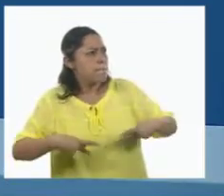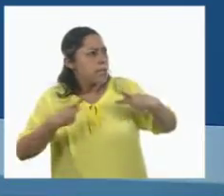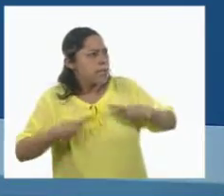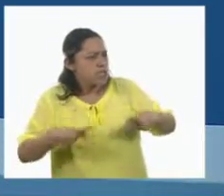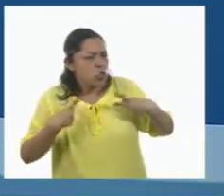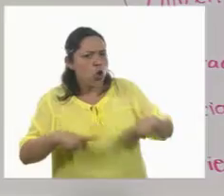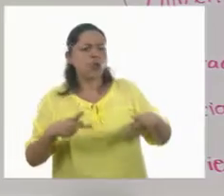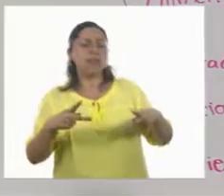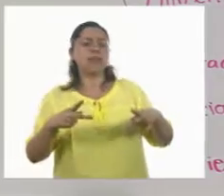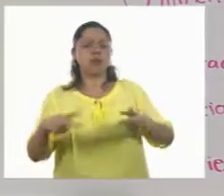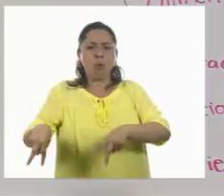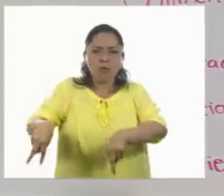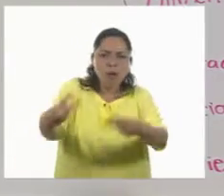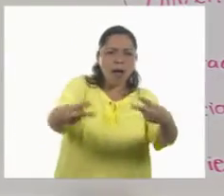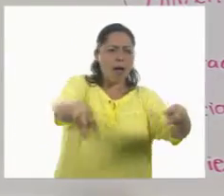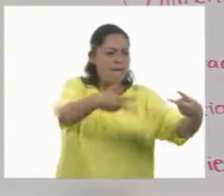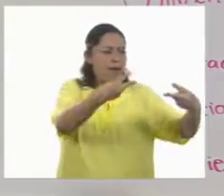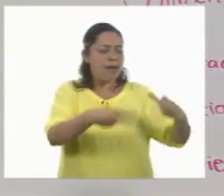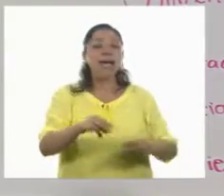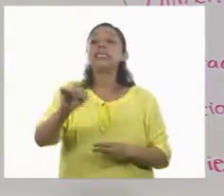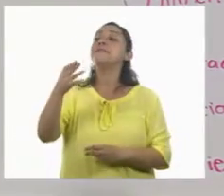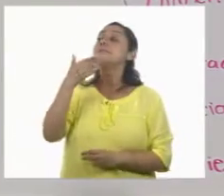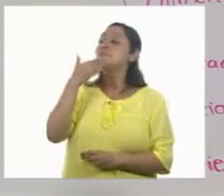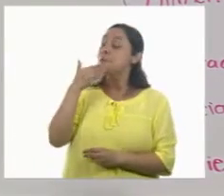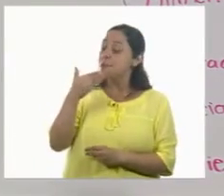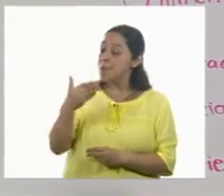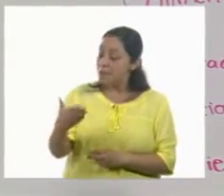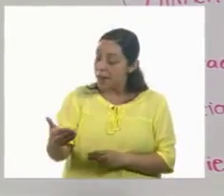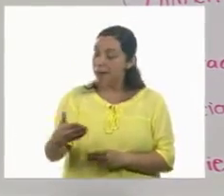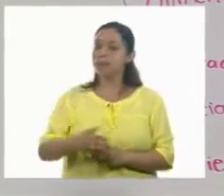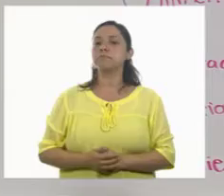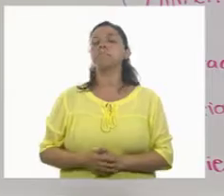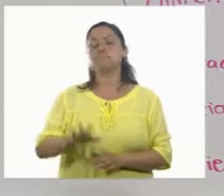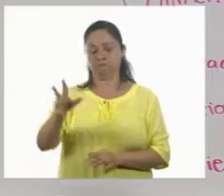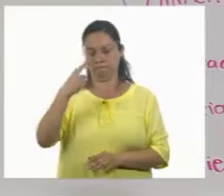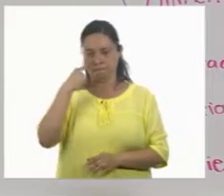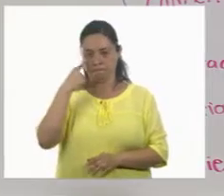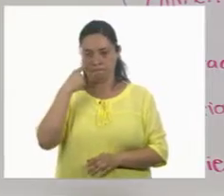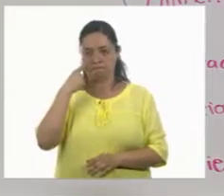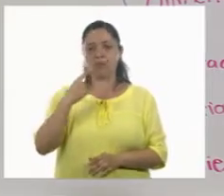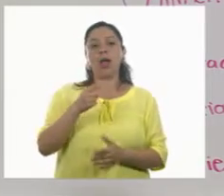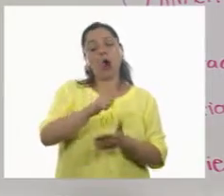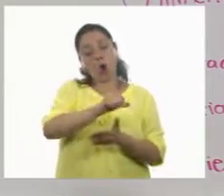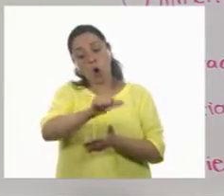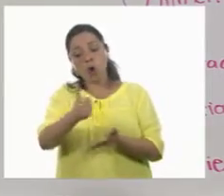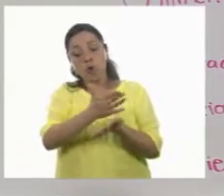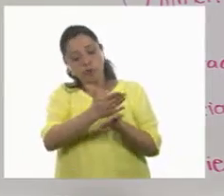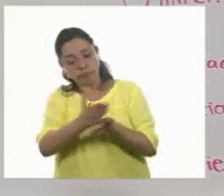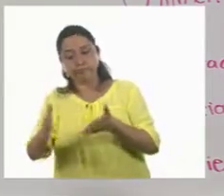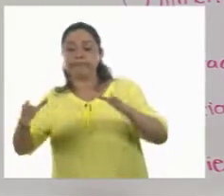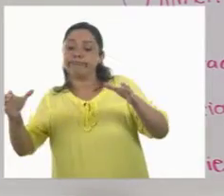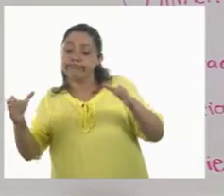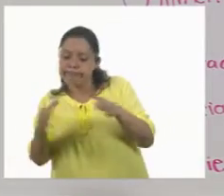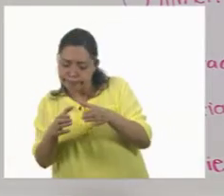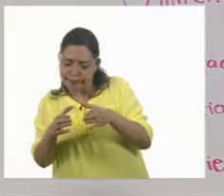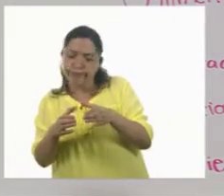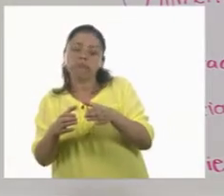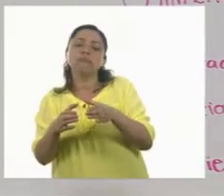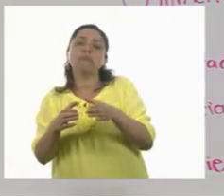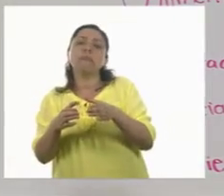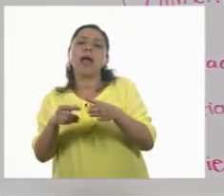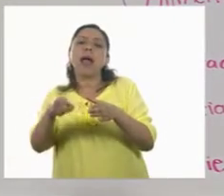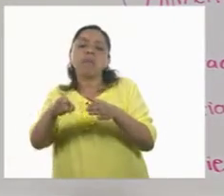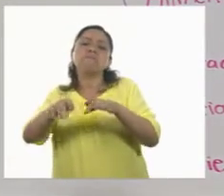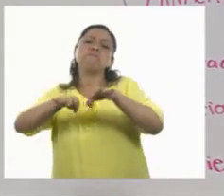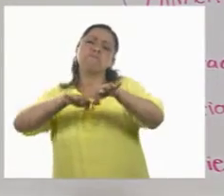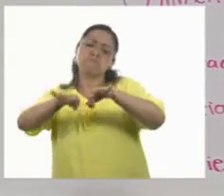vendiendo cosas en la calle. Muy bien. Podríamos continuar con la gente que vivía en menor cantidad, que eran